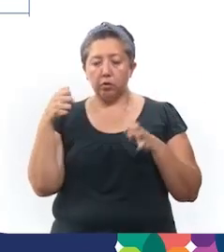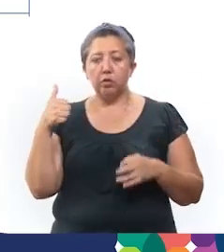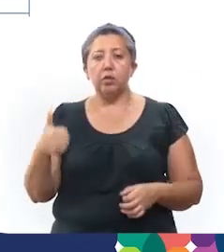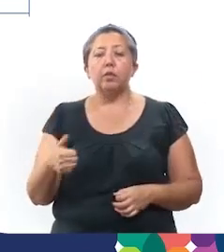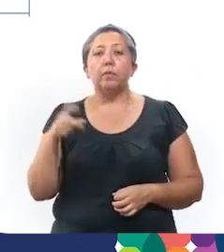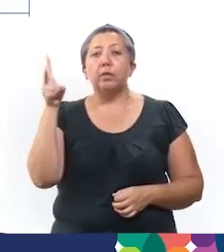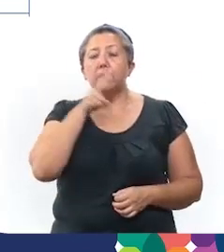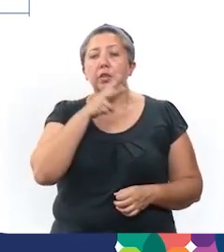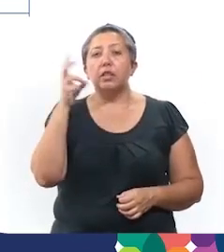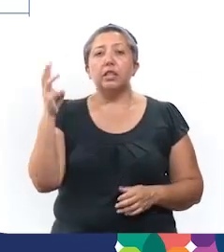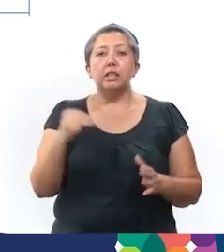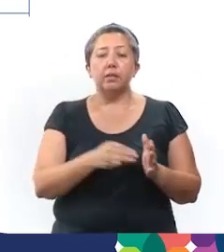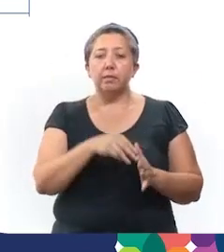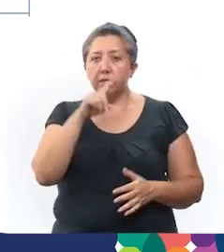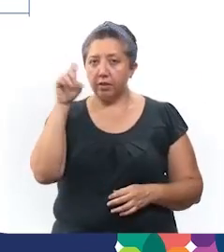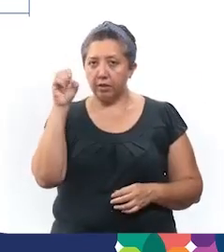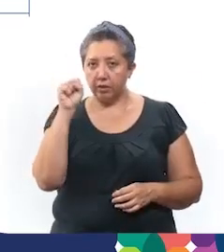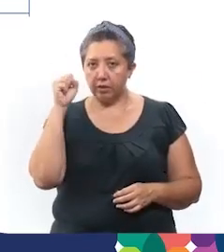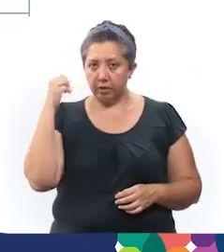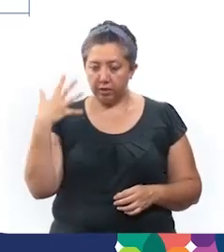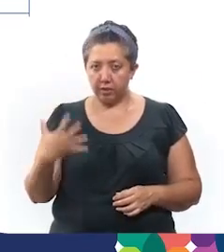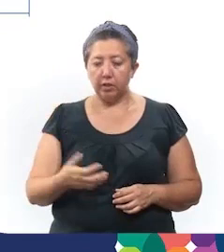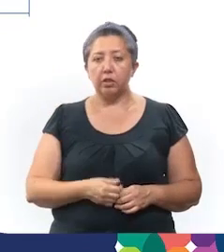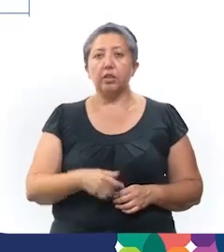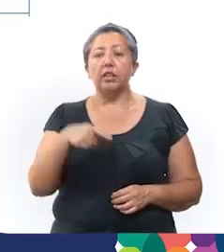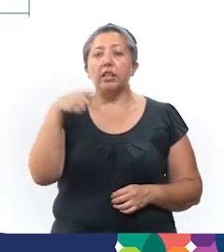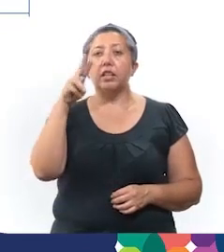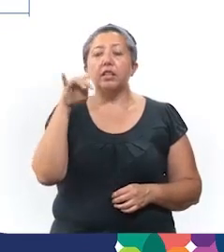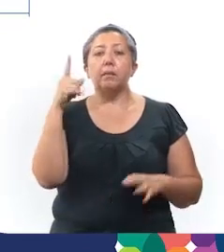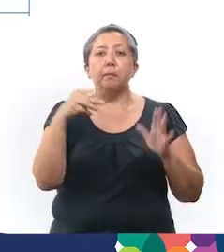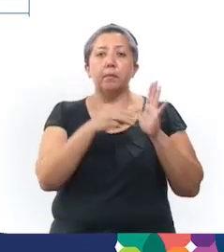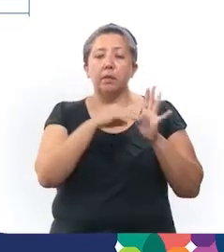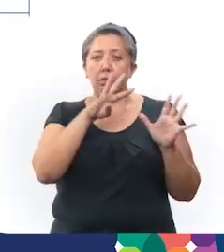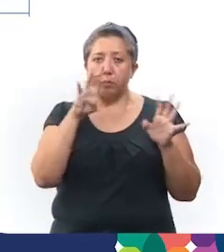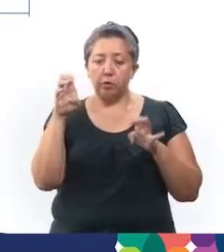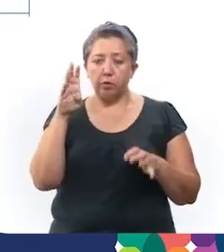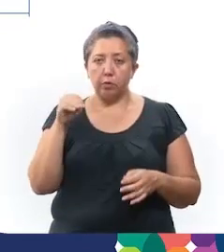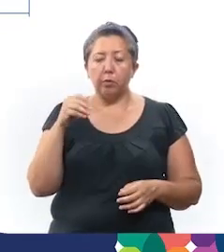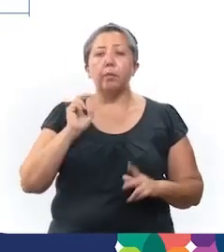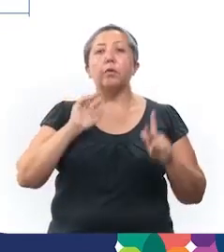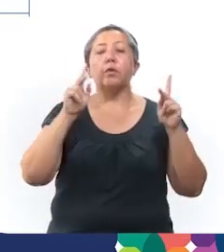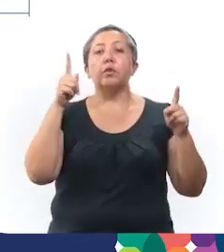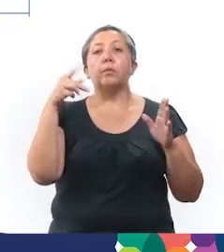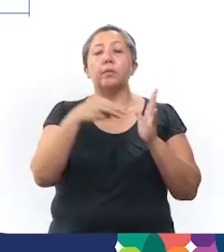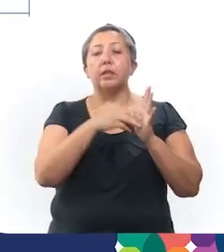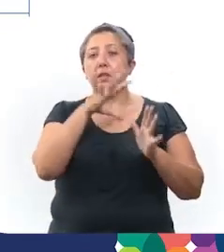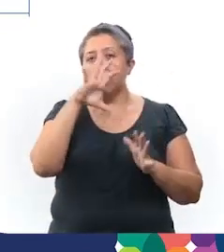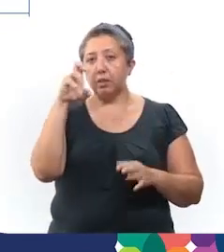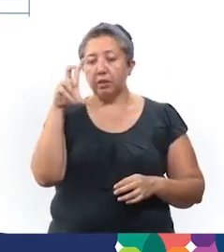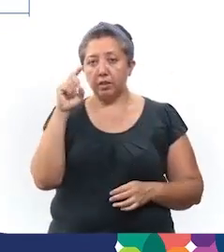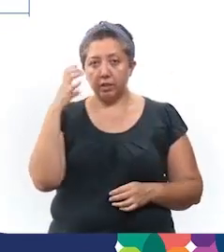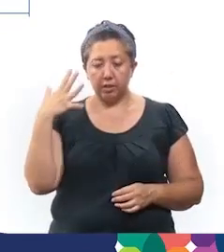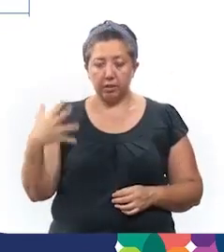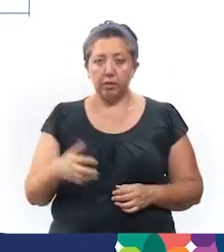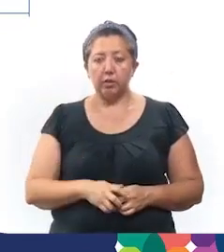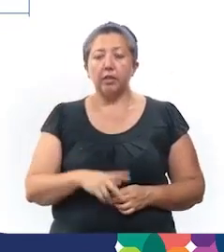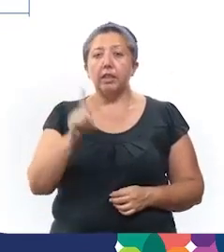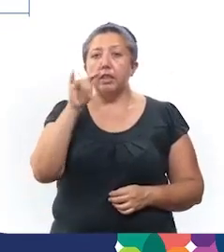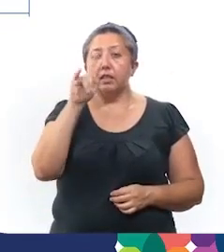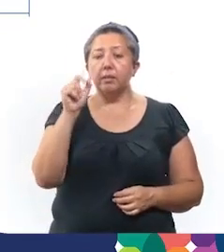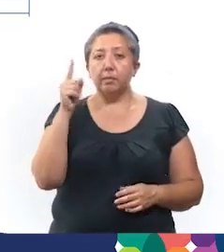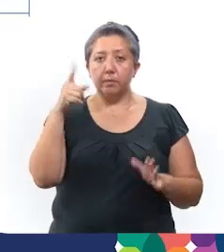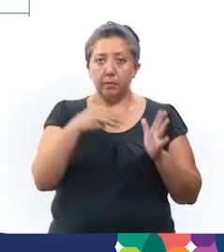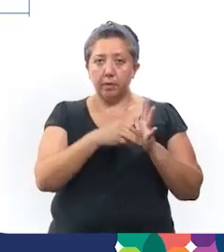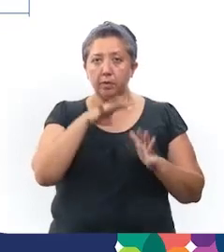33.806, Valladolid 3.165, Canacín 1.990, Progreso 1.535,